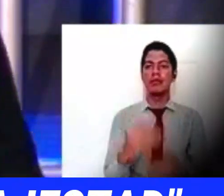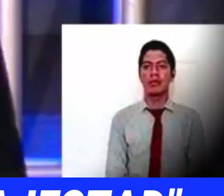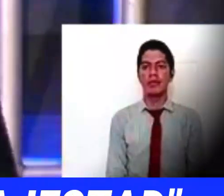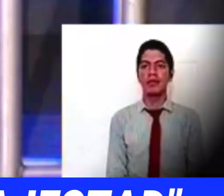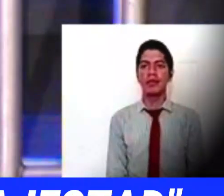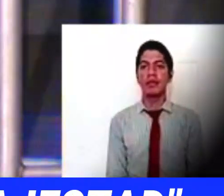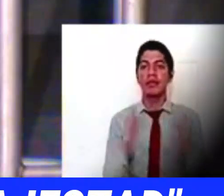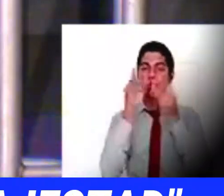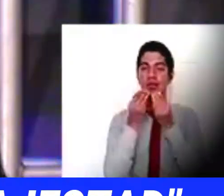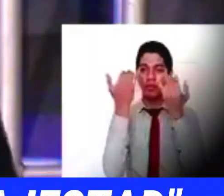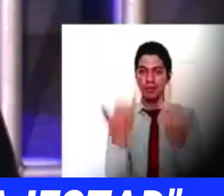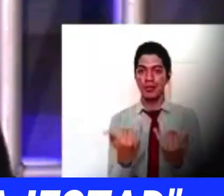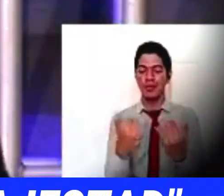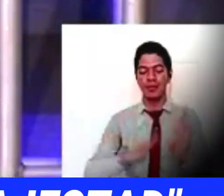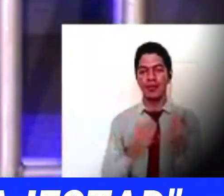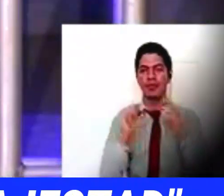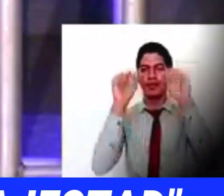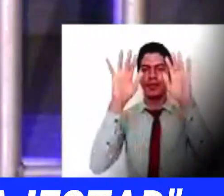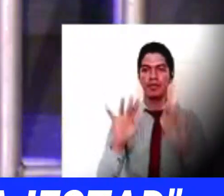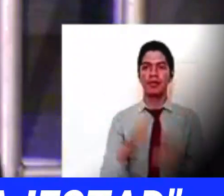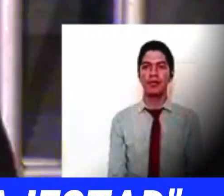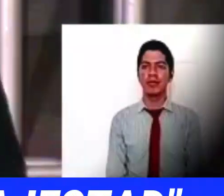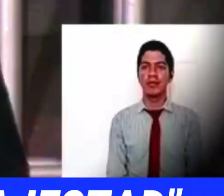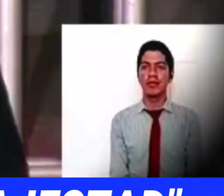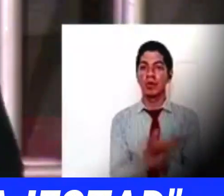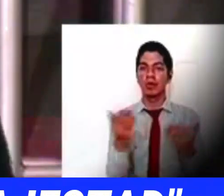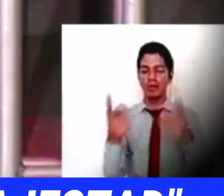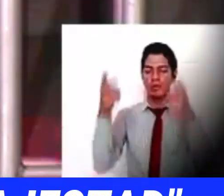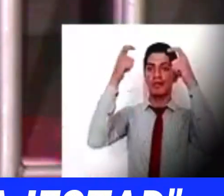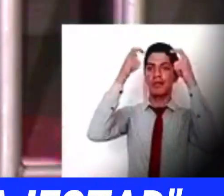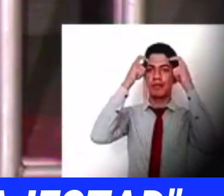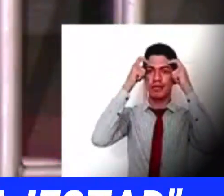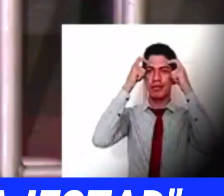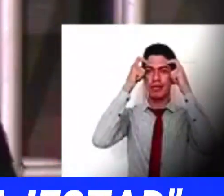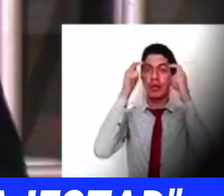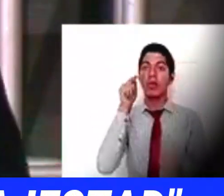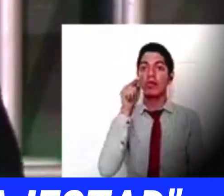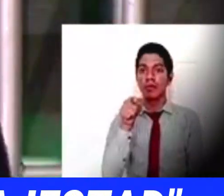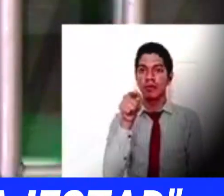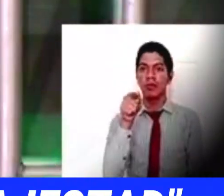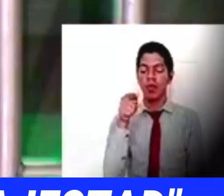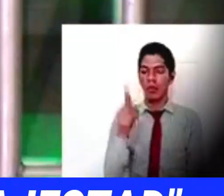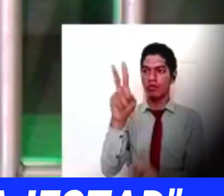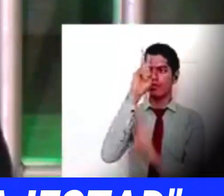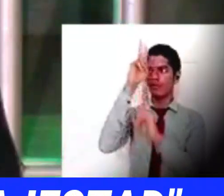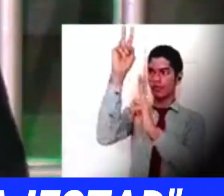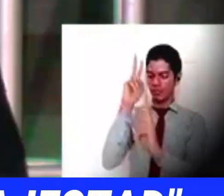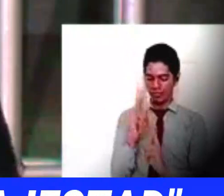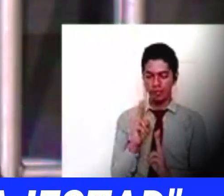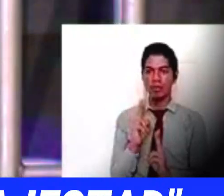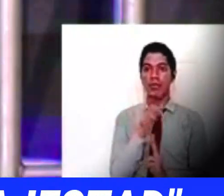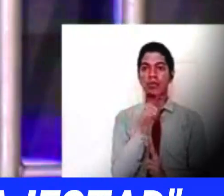hora, aleluya, usted tiene la corona. Usted es la persona del privilegio. Usted es la persona que